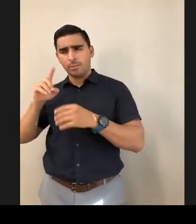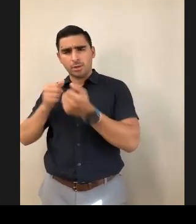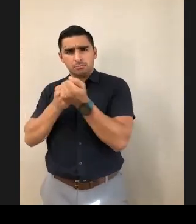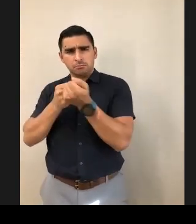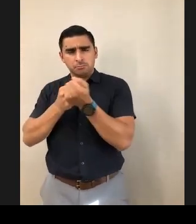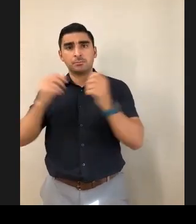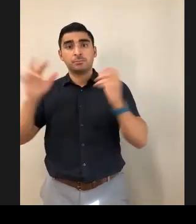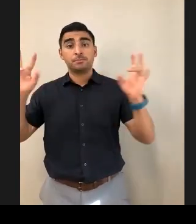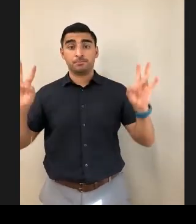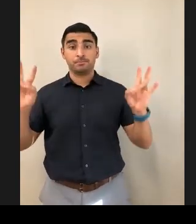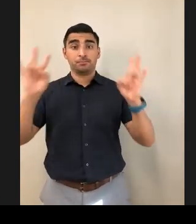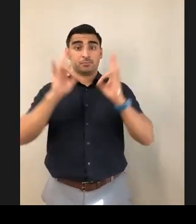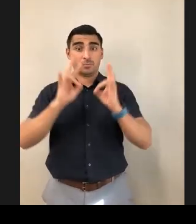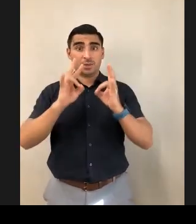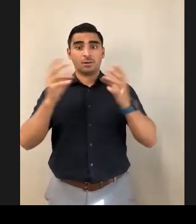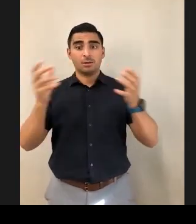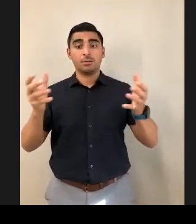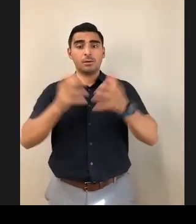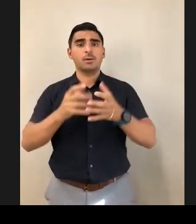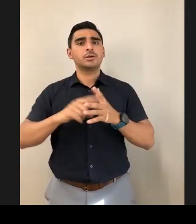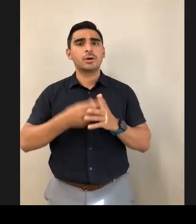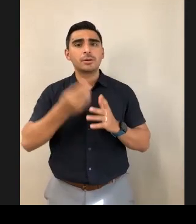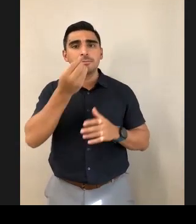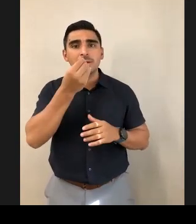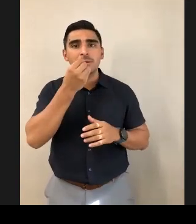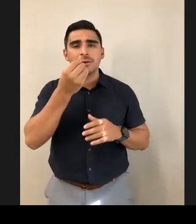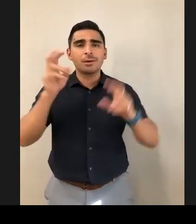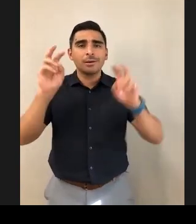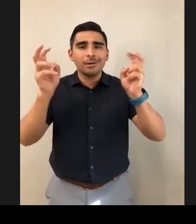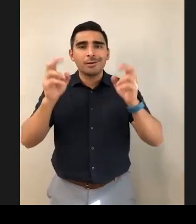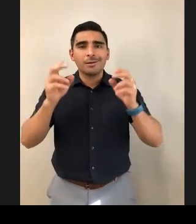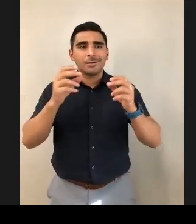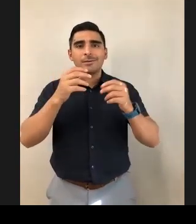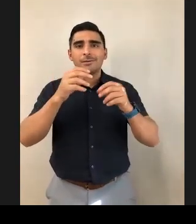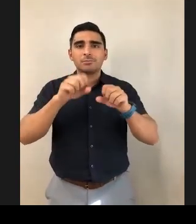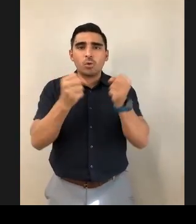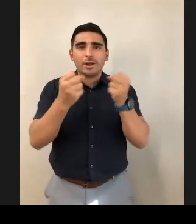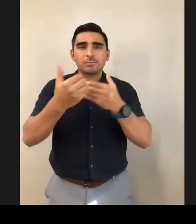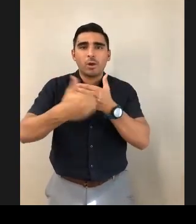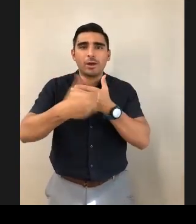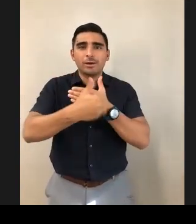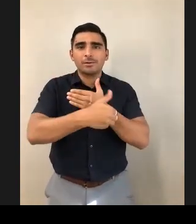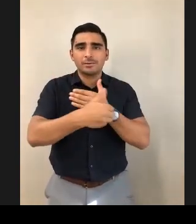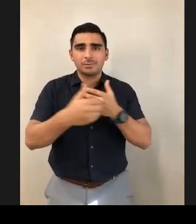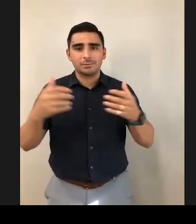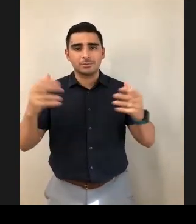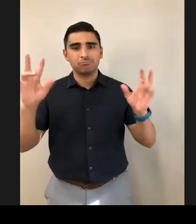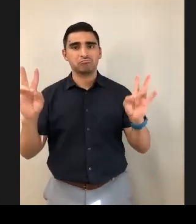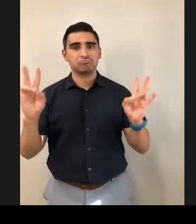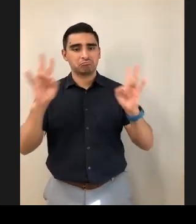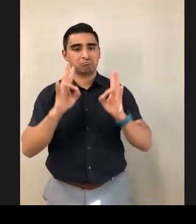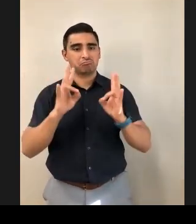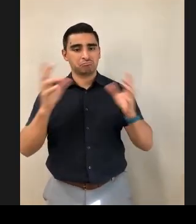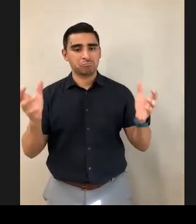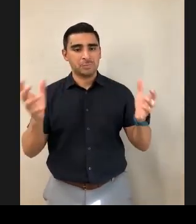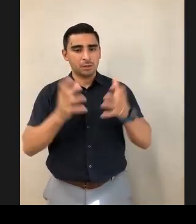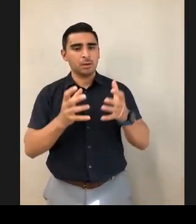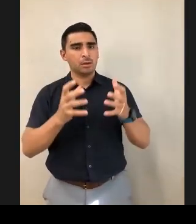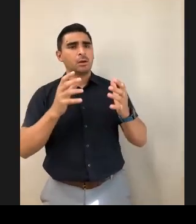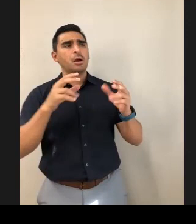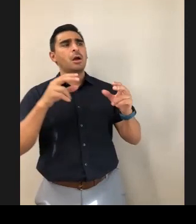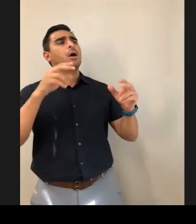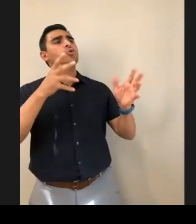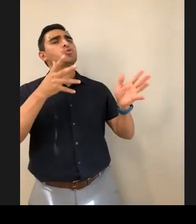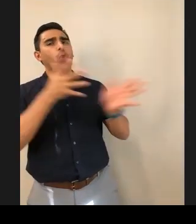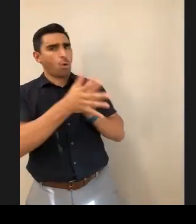estaban portando su uniforme y comienzas con una comida, compartes los alimentos con